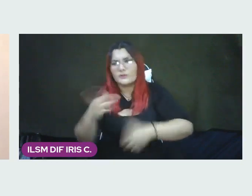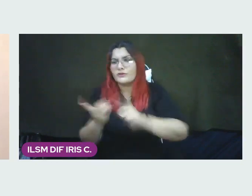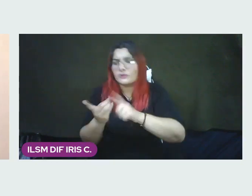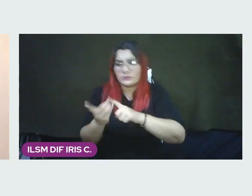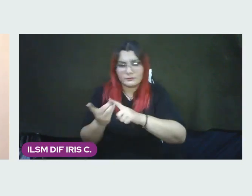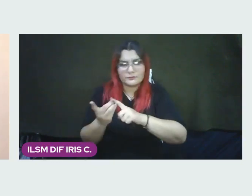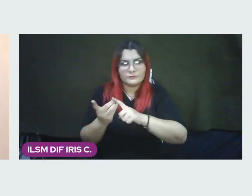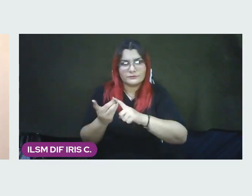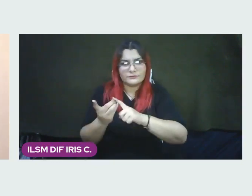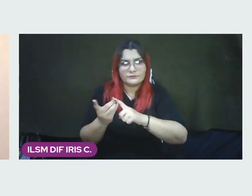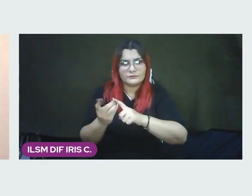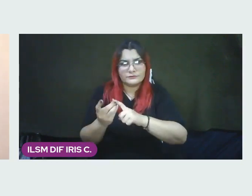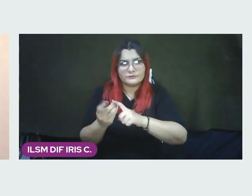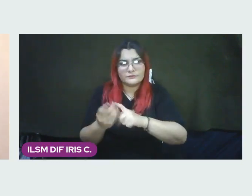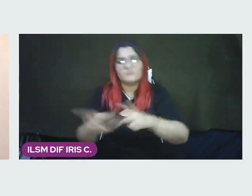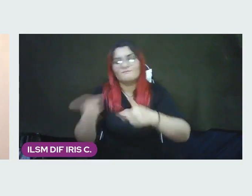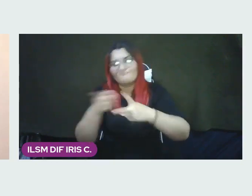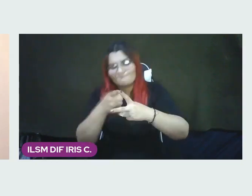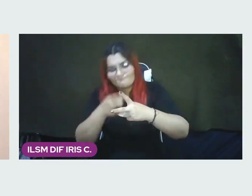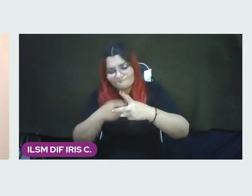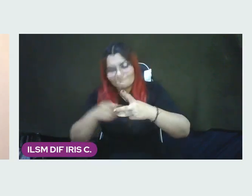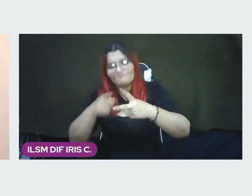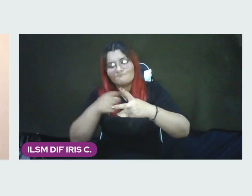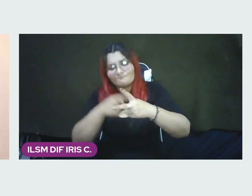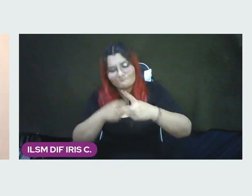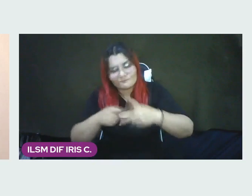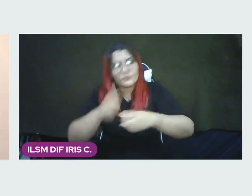Y uno de los, o la